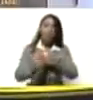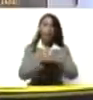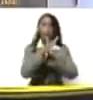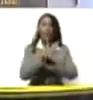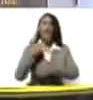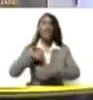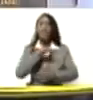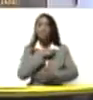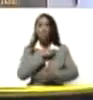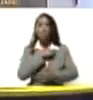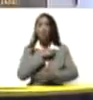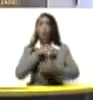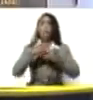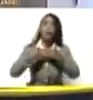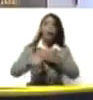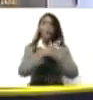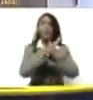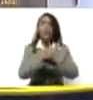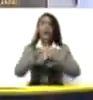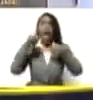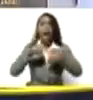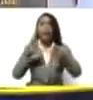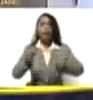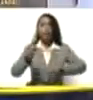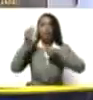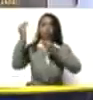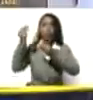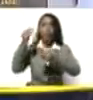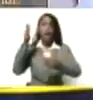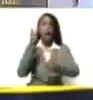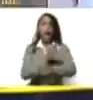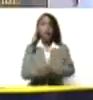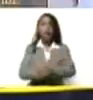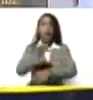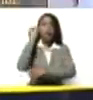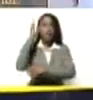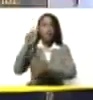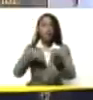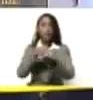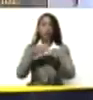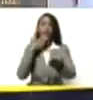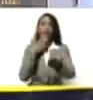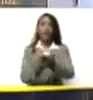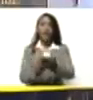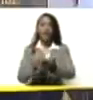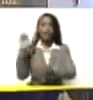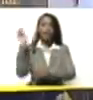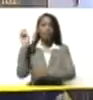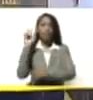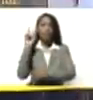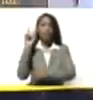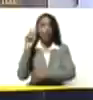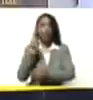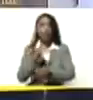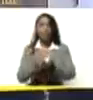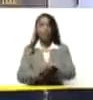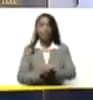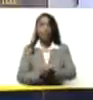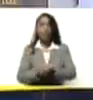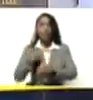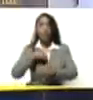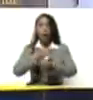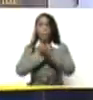nosotros para adelante aquí entregó ante esta asamblea nacional muchas gracias venezuela con